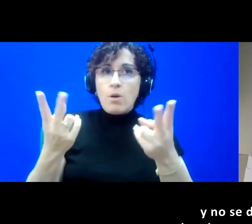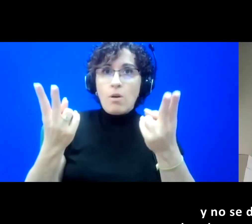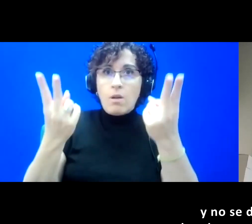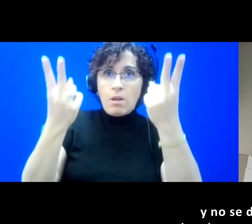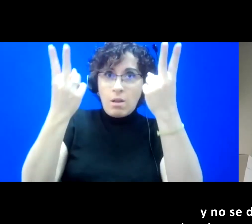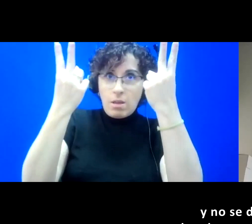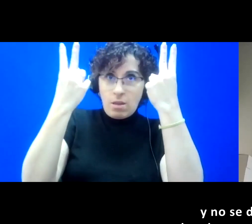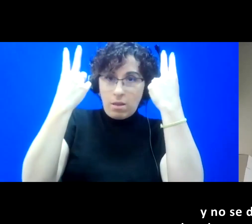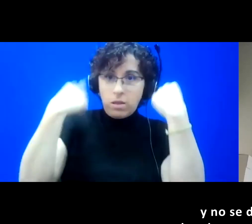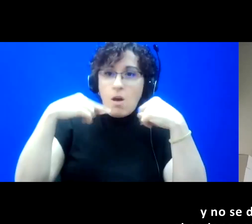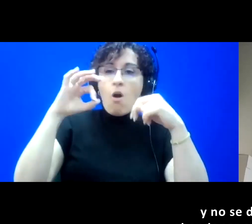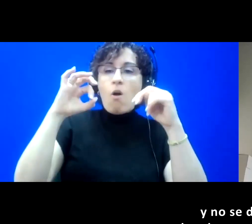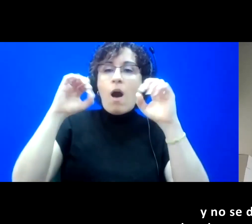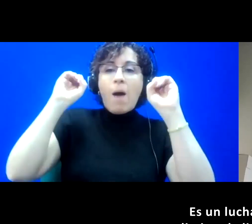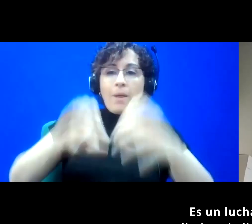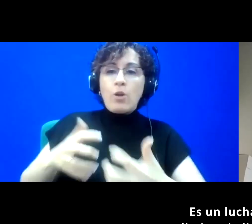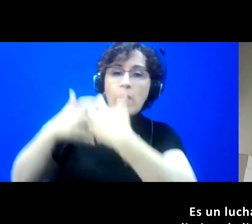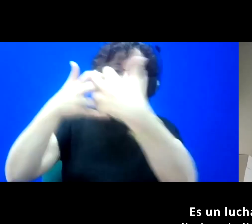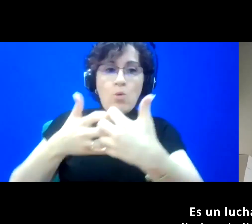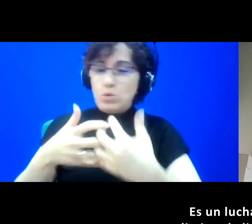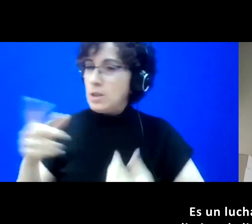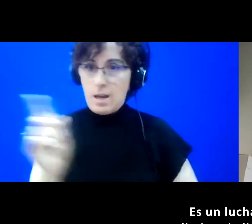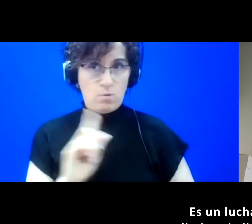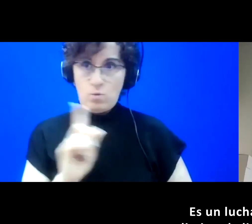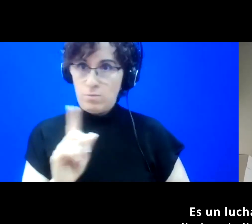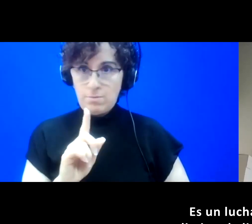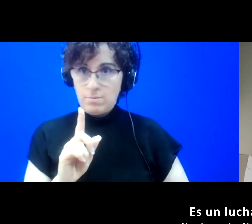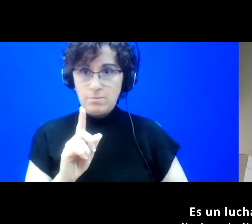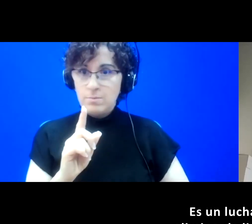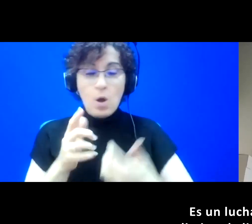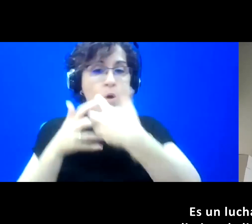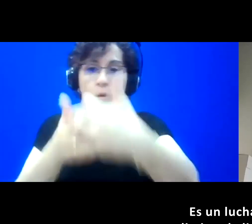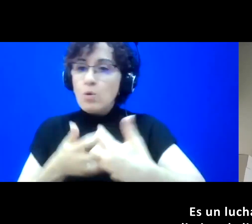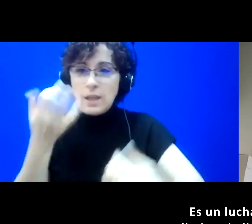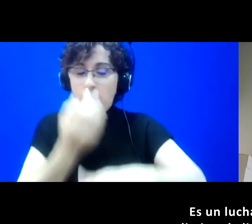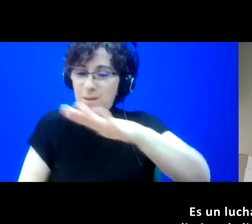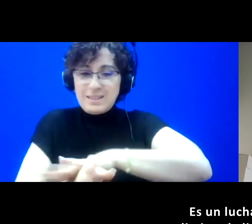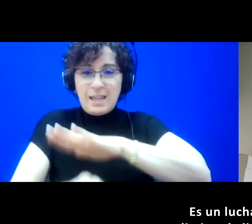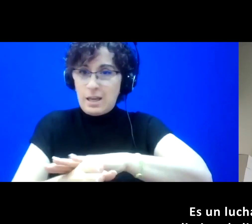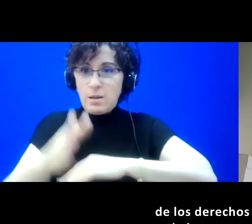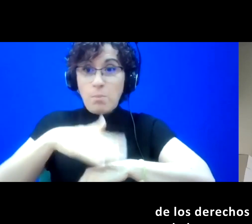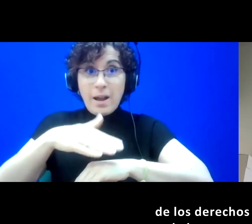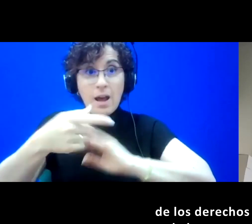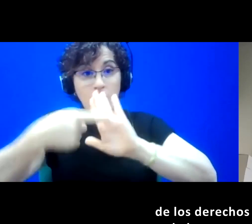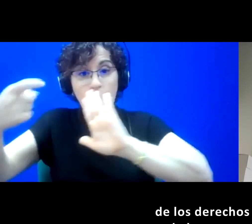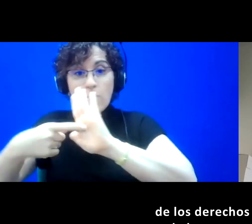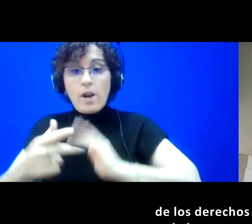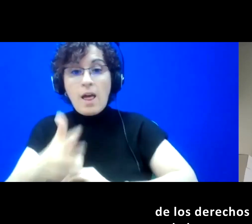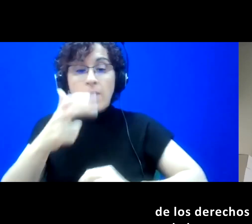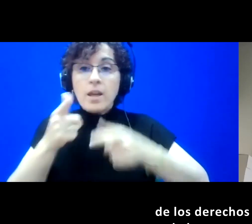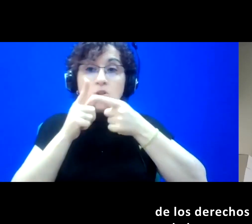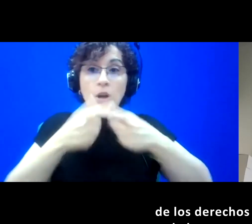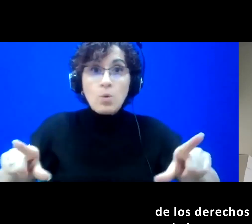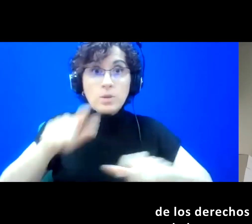abandonar esa lucha. Es una lucha para eliminar la limitación de los derechos lingüísticos de las